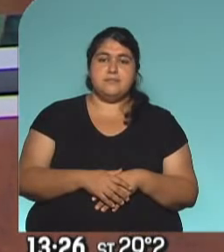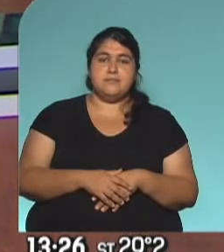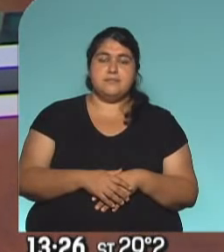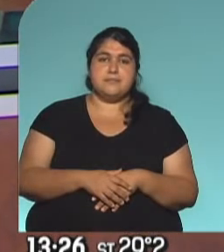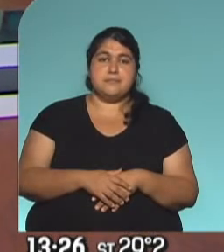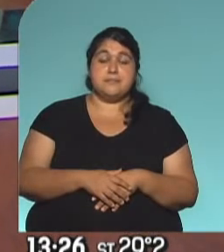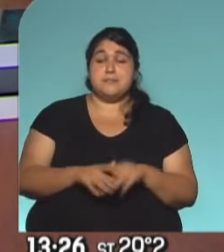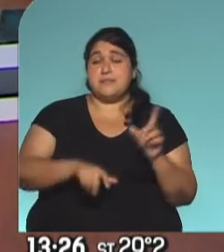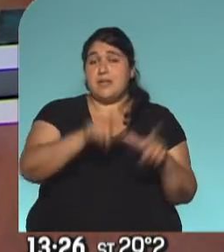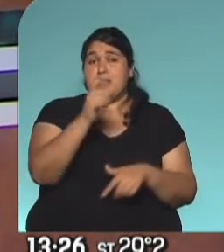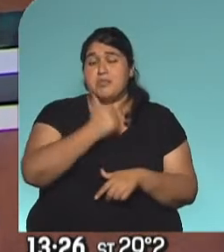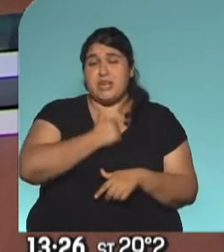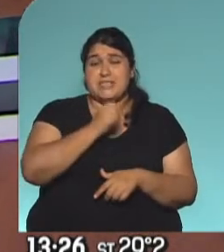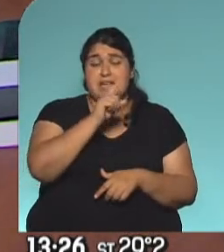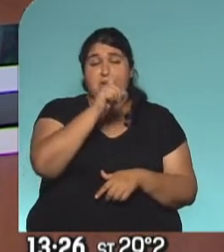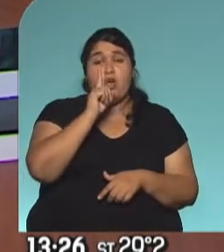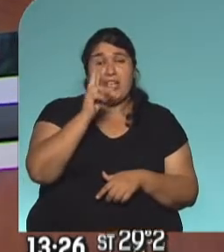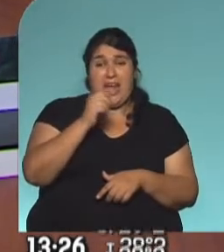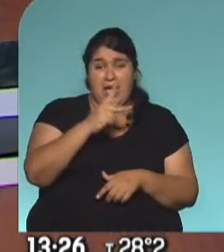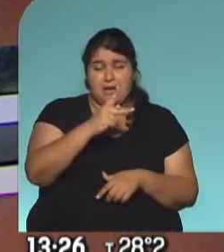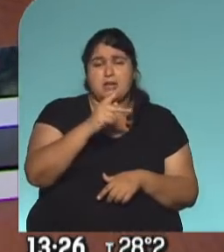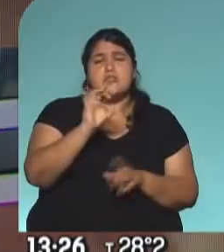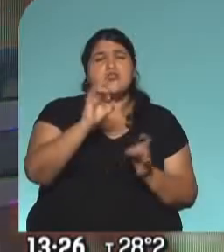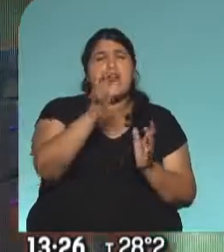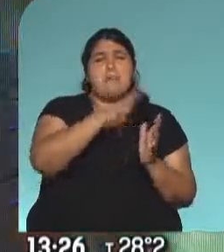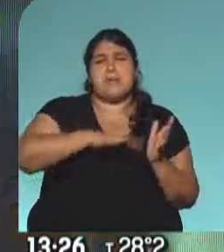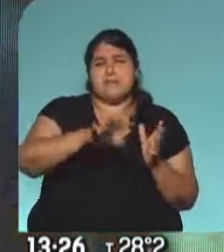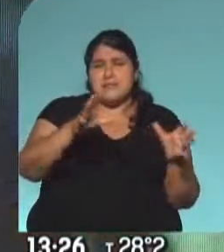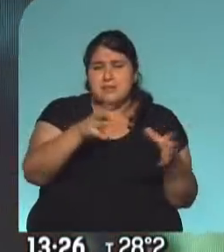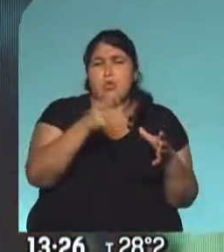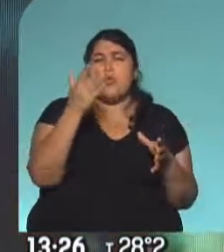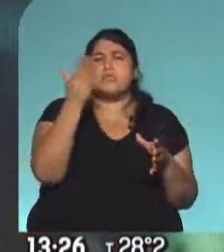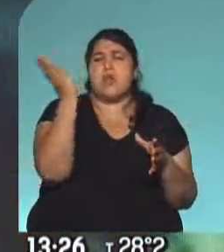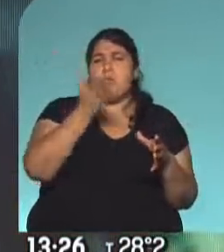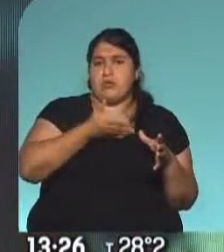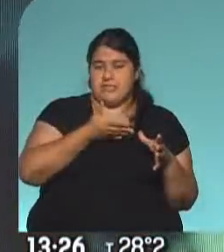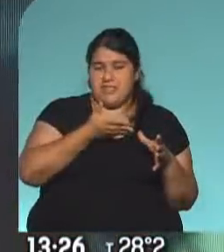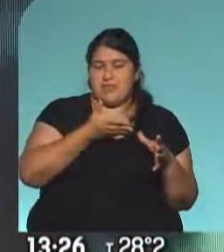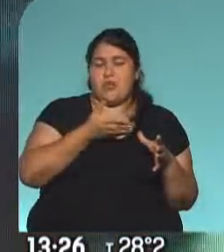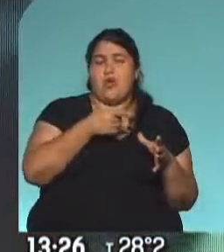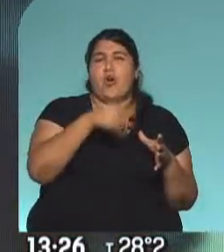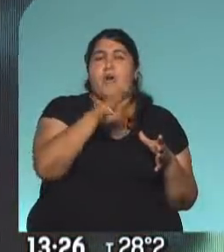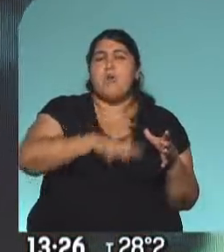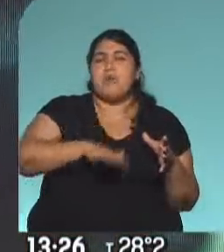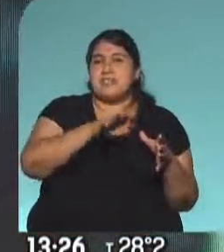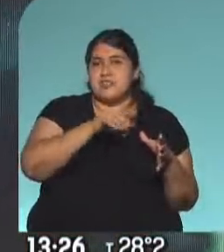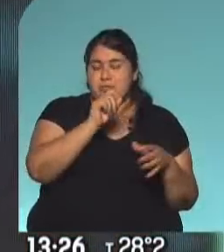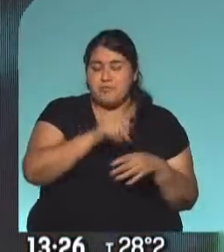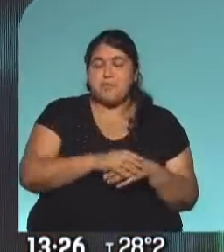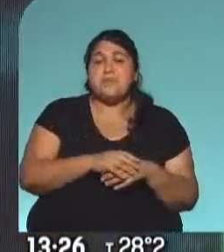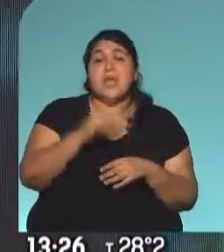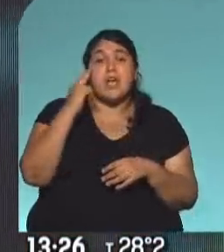Los cristianos en Irak representan tan solo el 5% de la población iraquí. Estamos hablando que